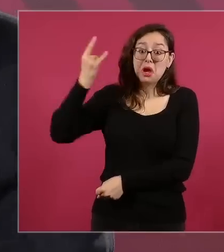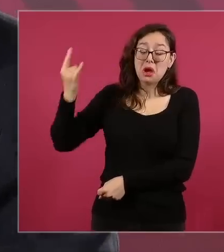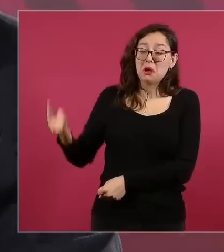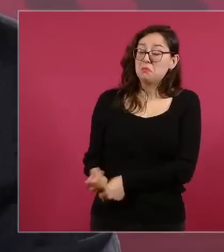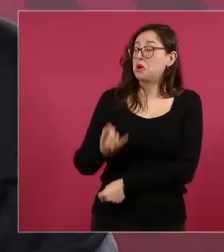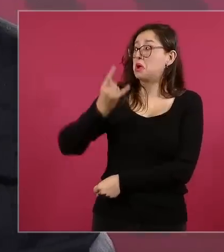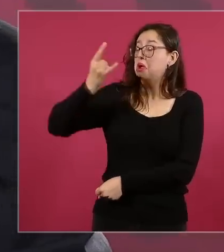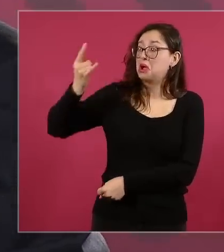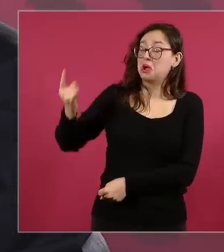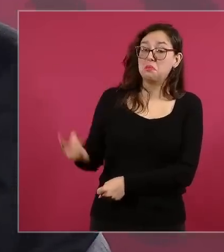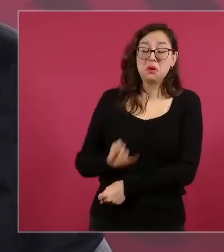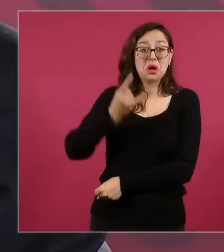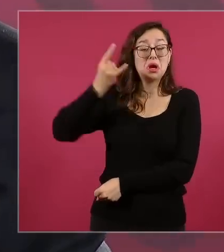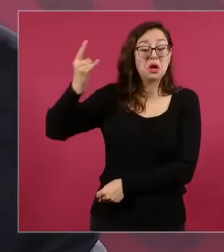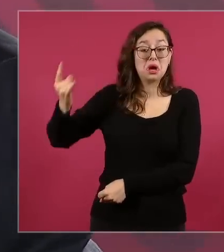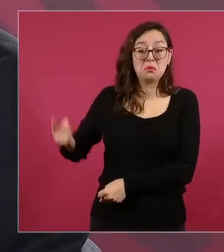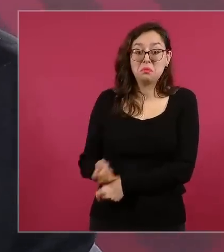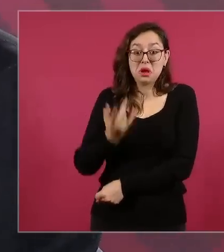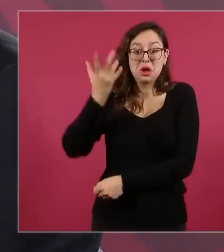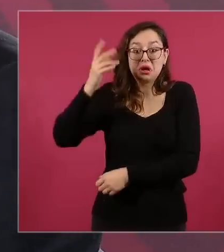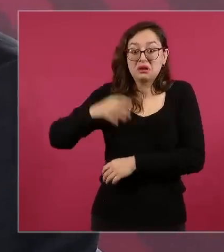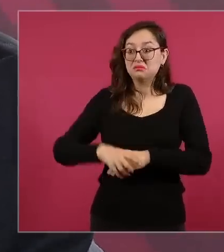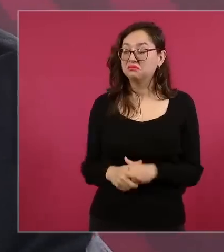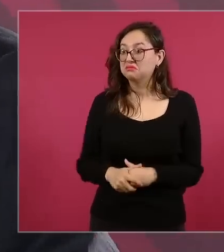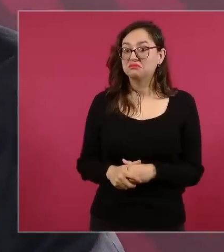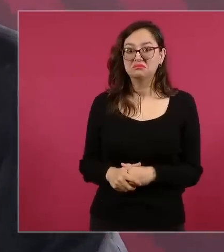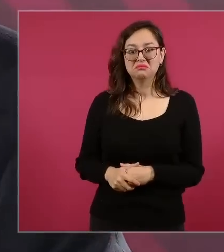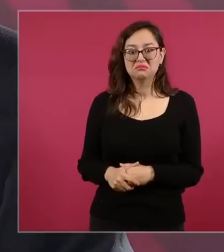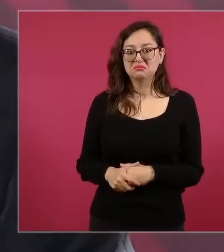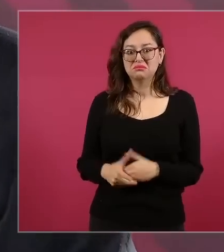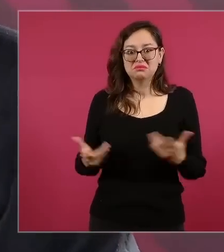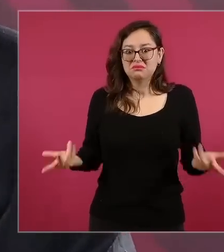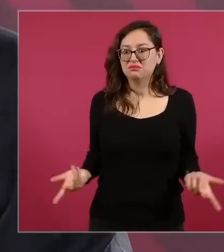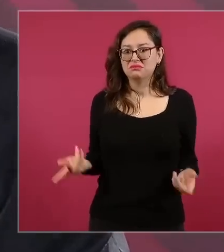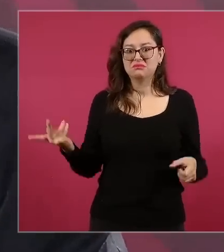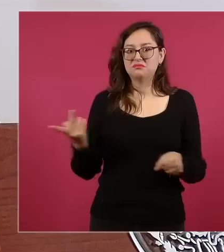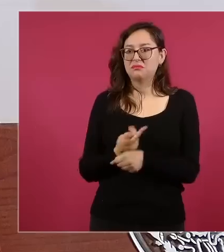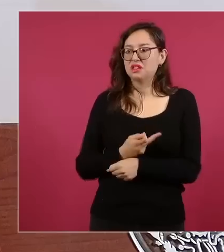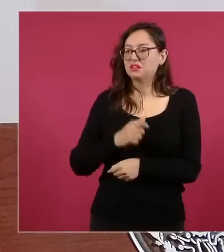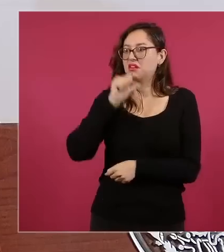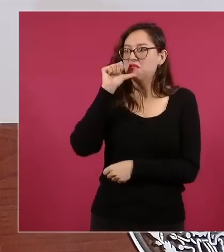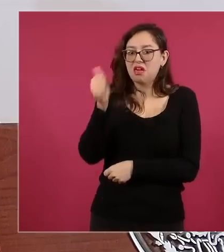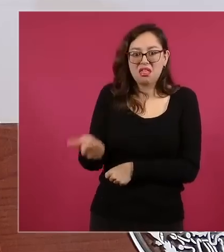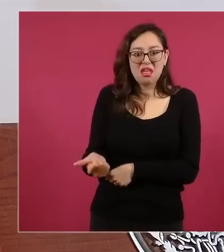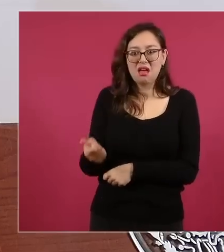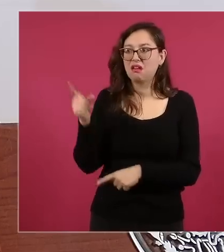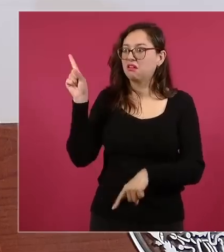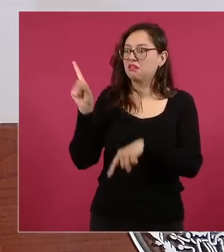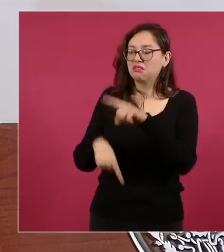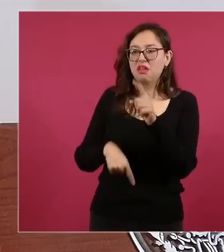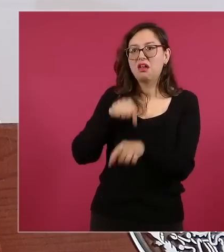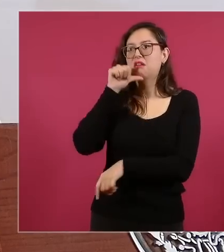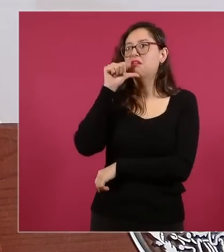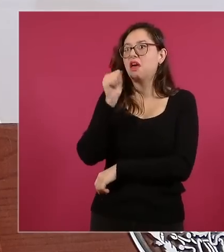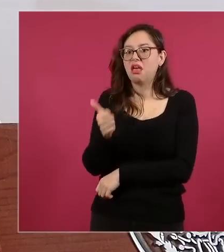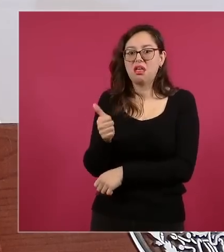y cada vez más crímenes en Guanajuato, y no lo mueven